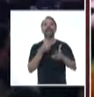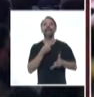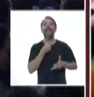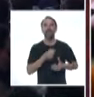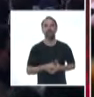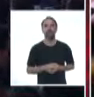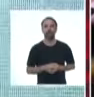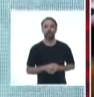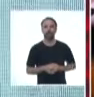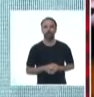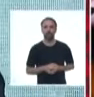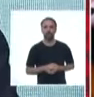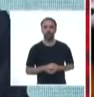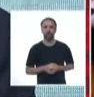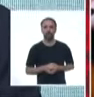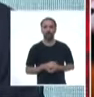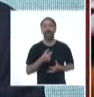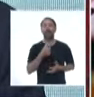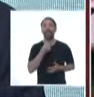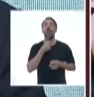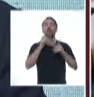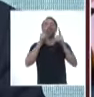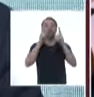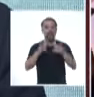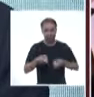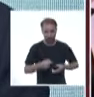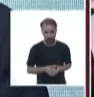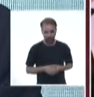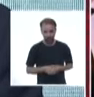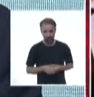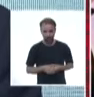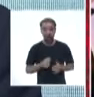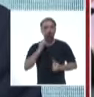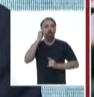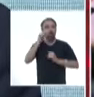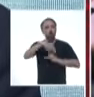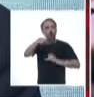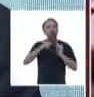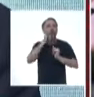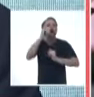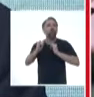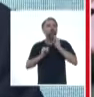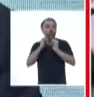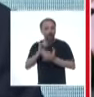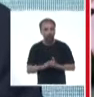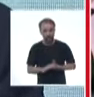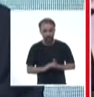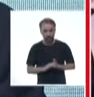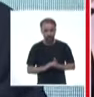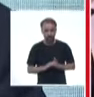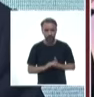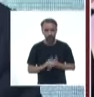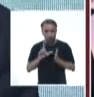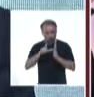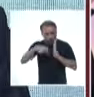quieran y puedan trabajar de lo que les gusta en universidades públicas en la provincia de Buenos Aires por suerte hay muchas y excelentes